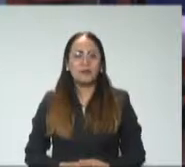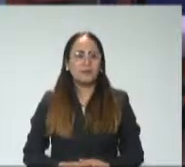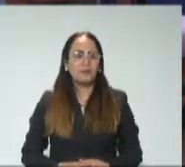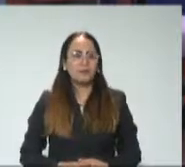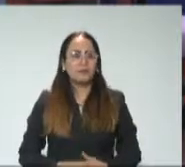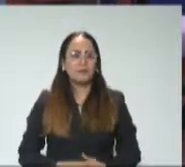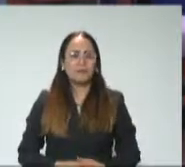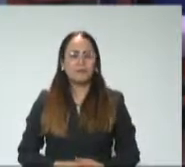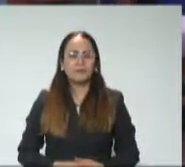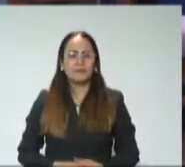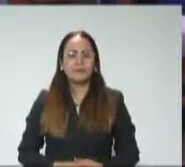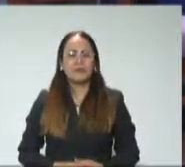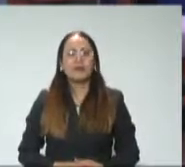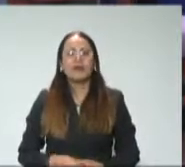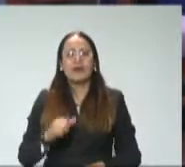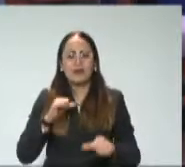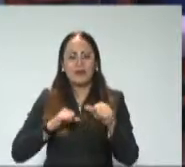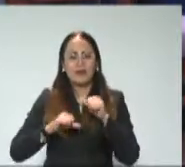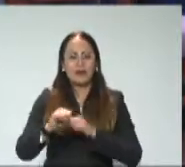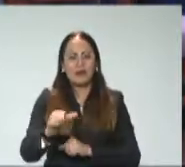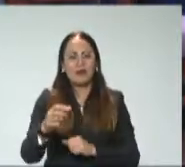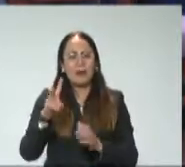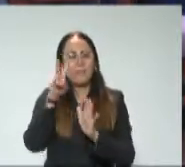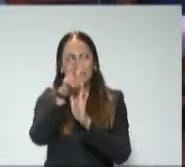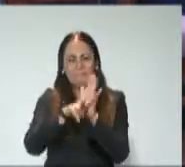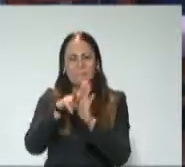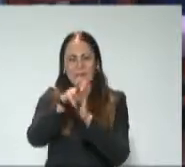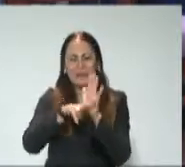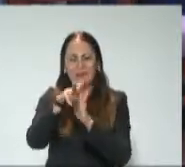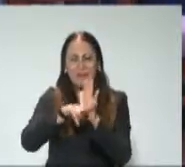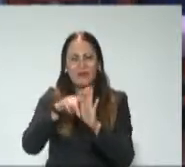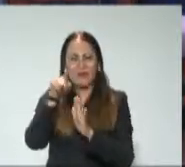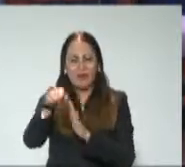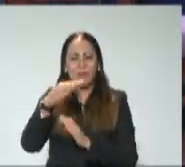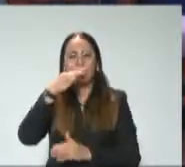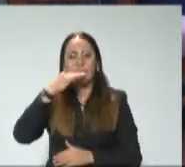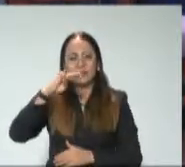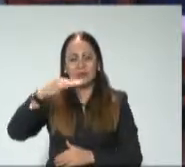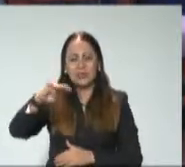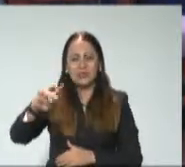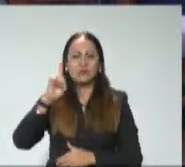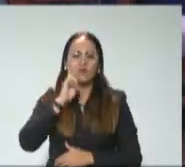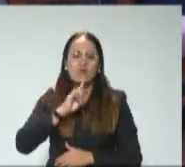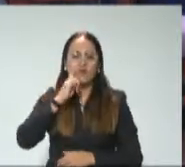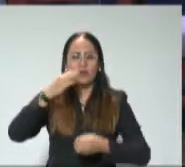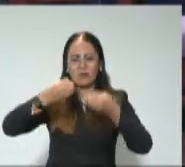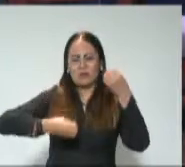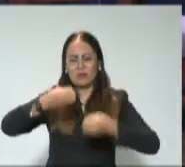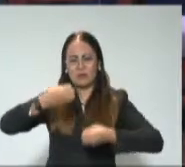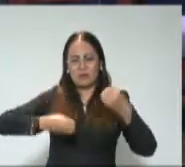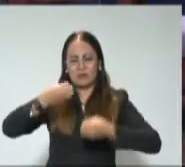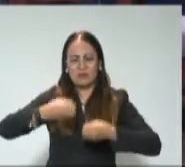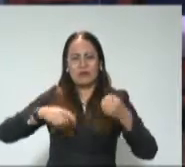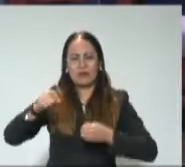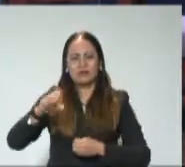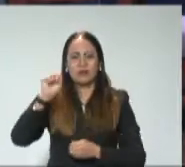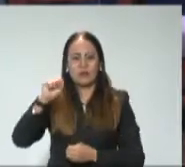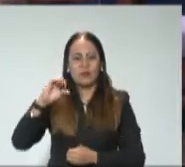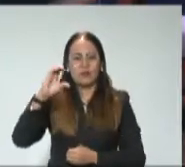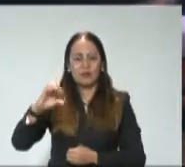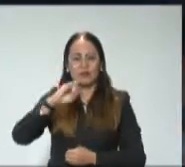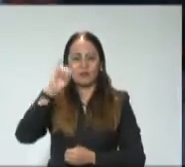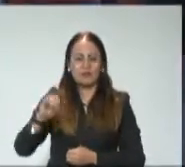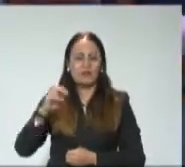oficial veremos ahora los videos con los mensajes de de la suprema corte de justicia de la